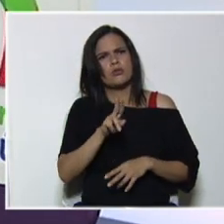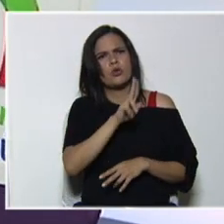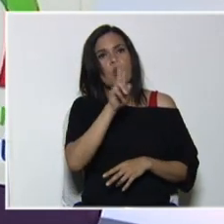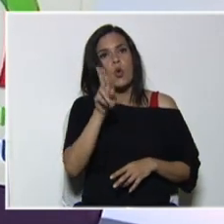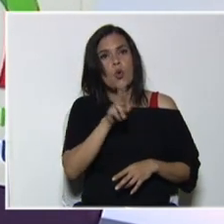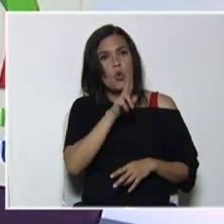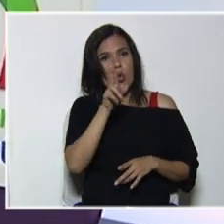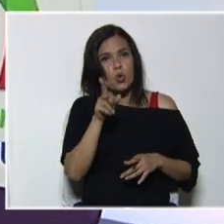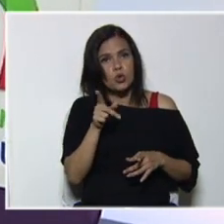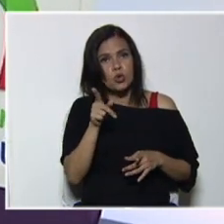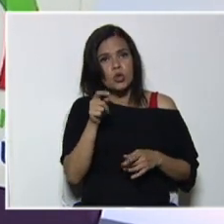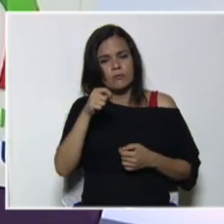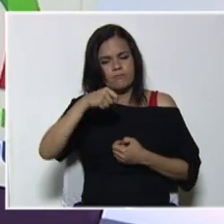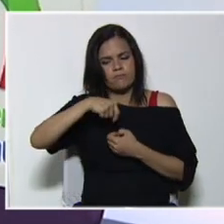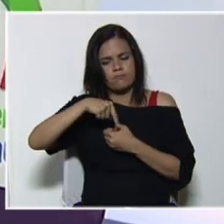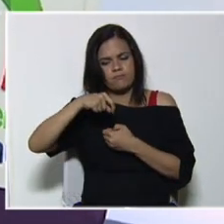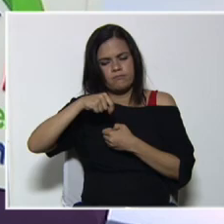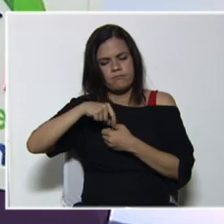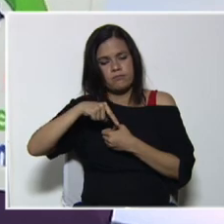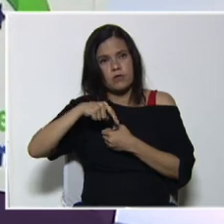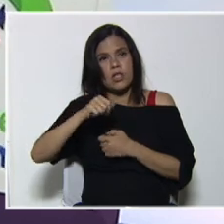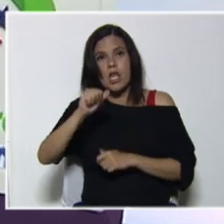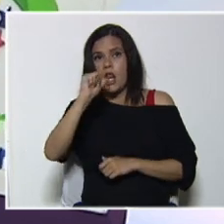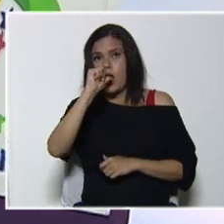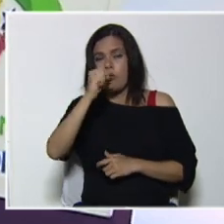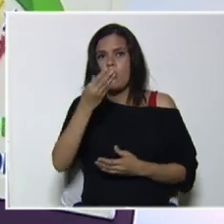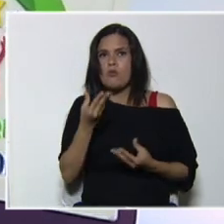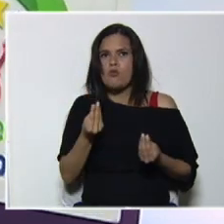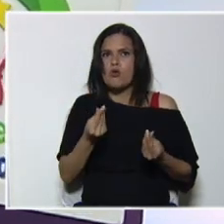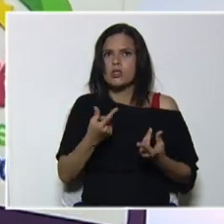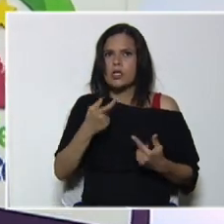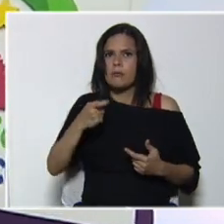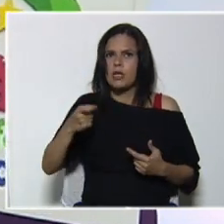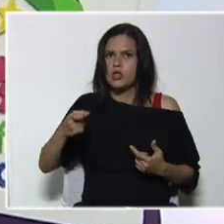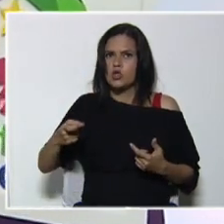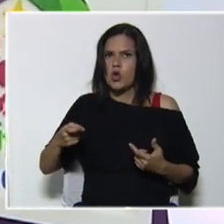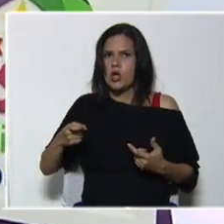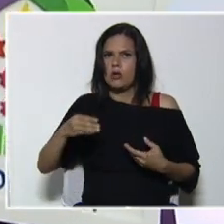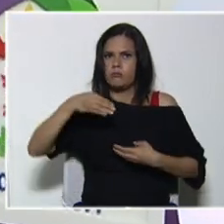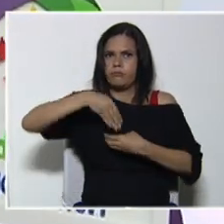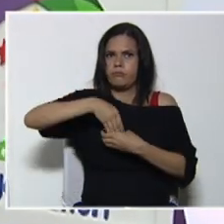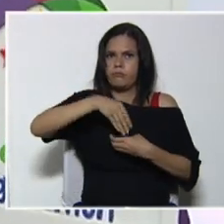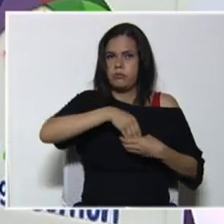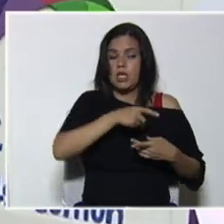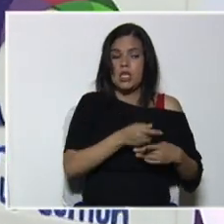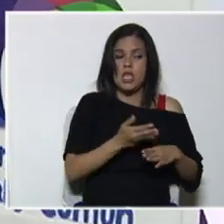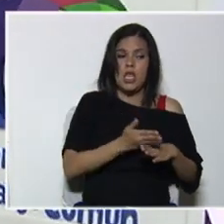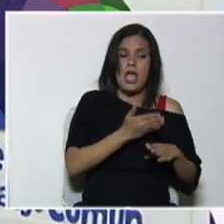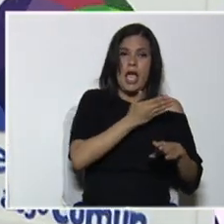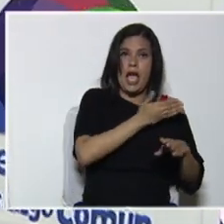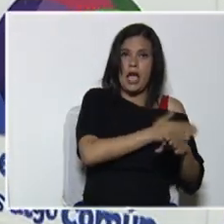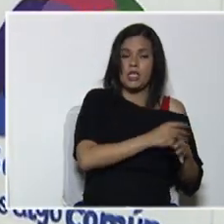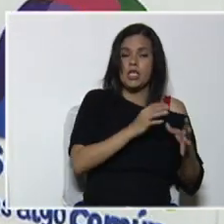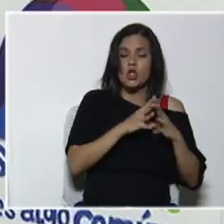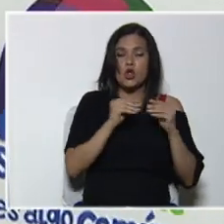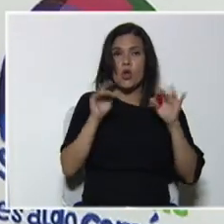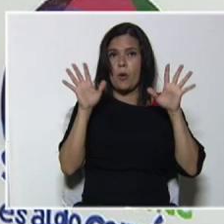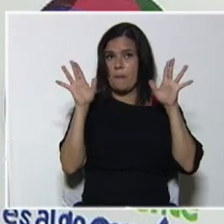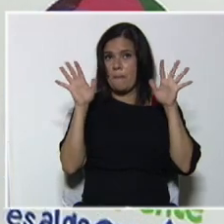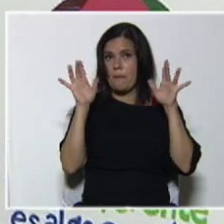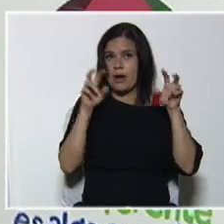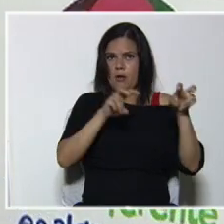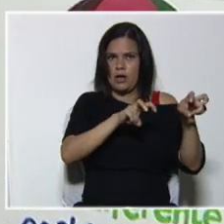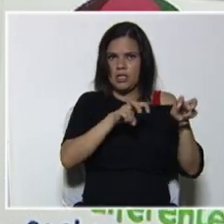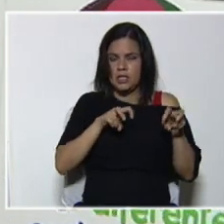racional del agua. Muchas personas en esta época de pandemia y desde antes con lo que es el programa Todos Manos a la Siembra hicieron